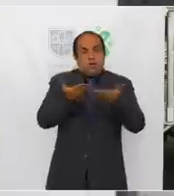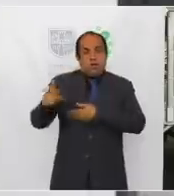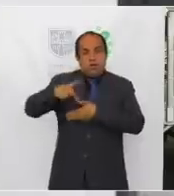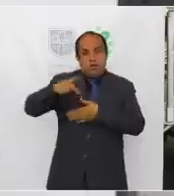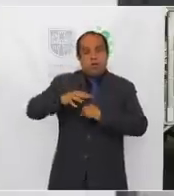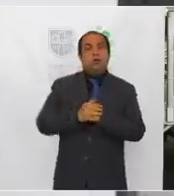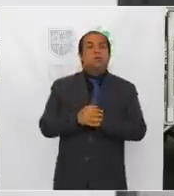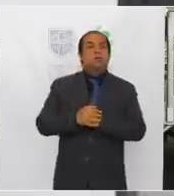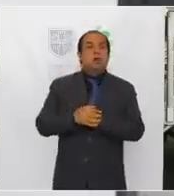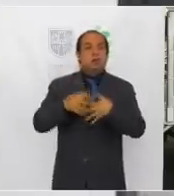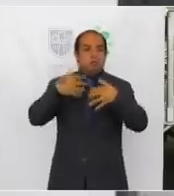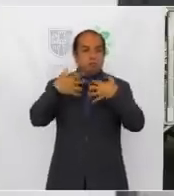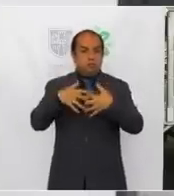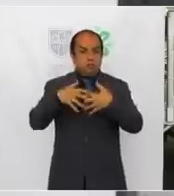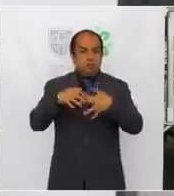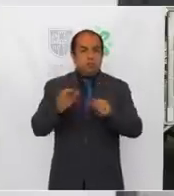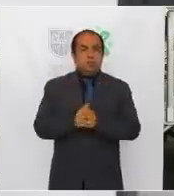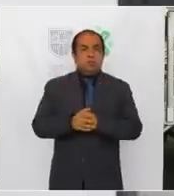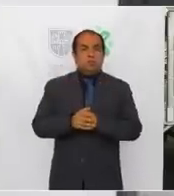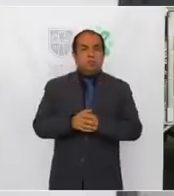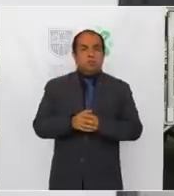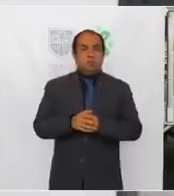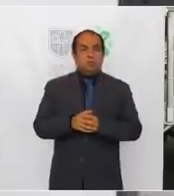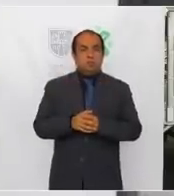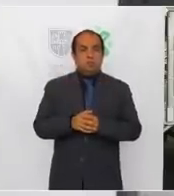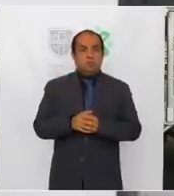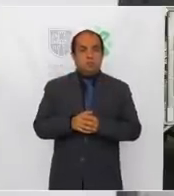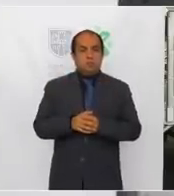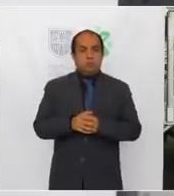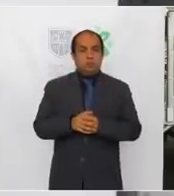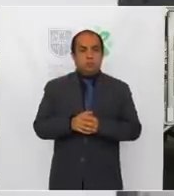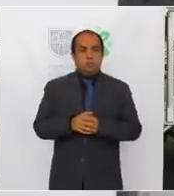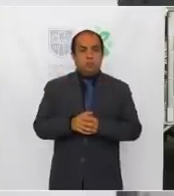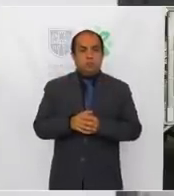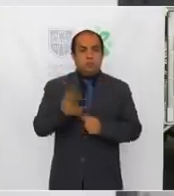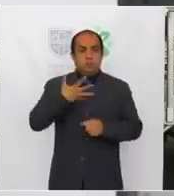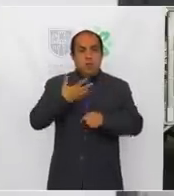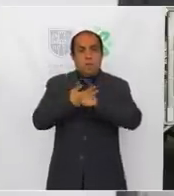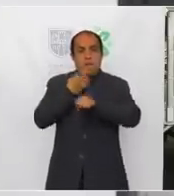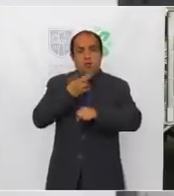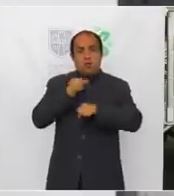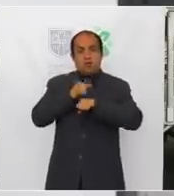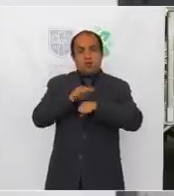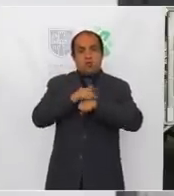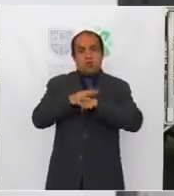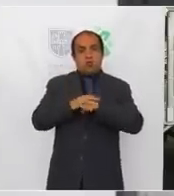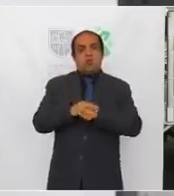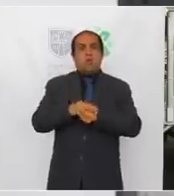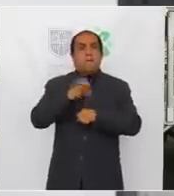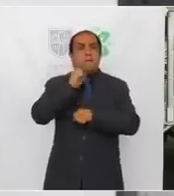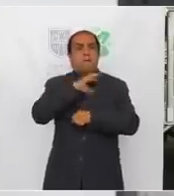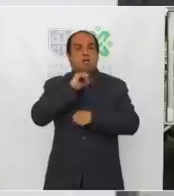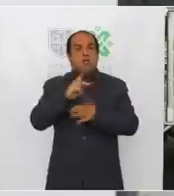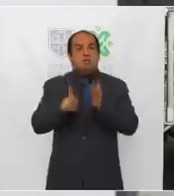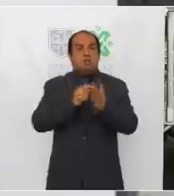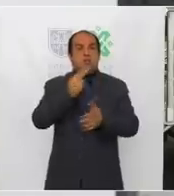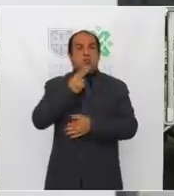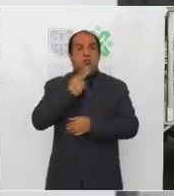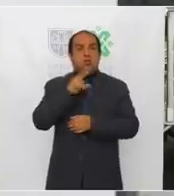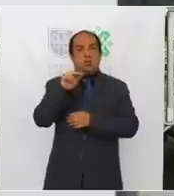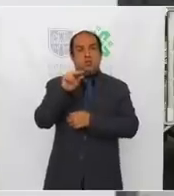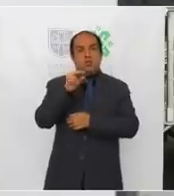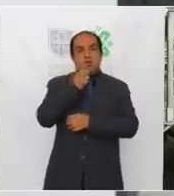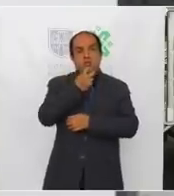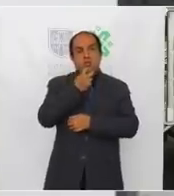a esta planta, pues ya sea en realidad el mayor número de residuos reciclables y no aquellos